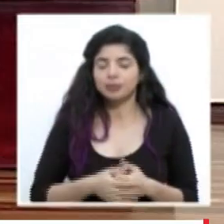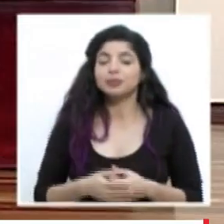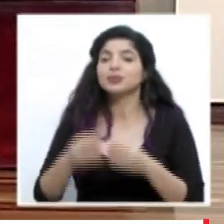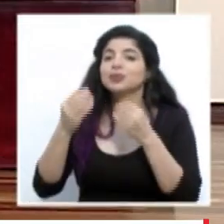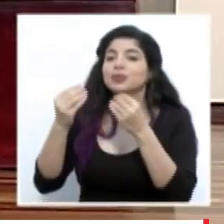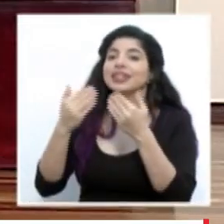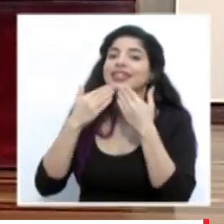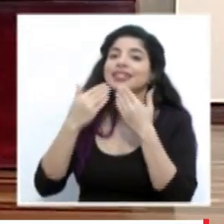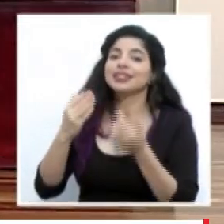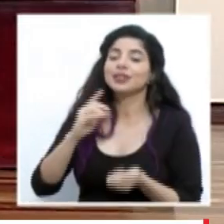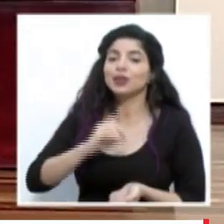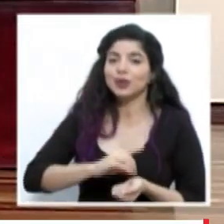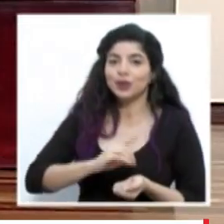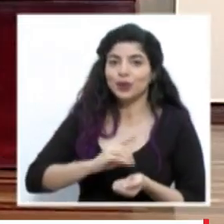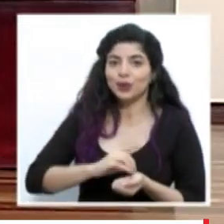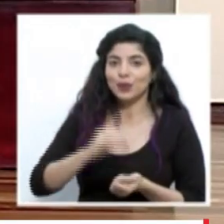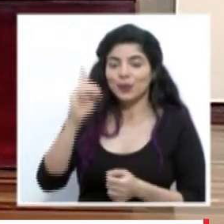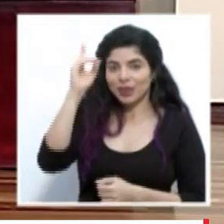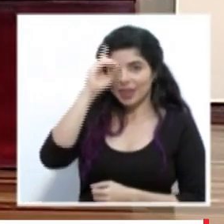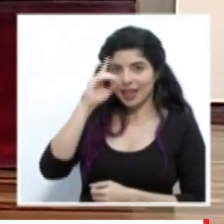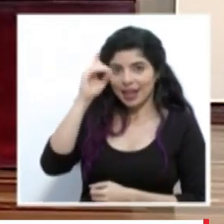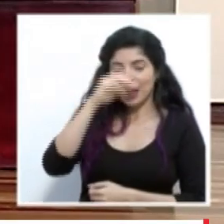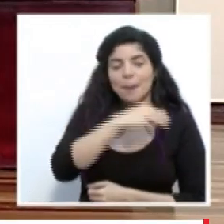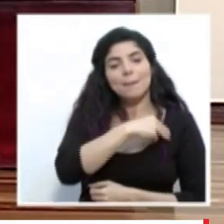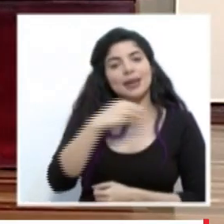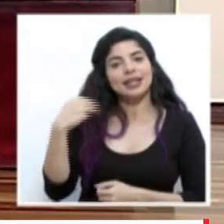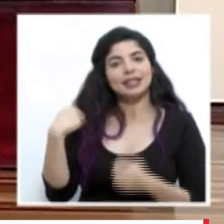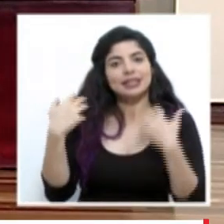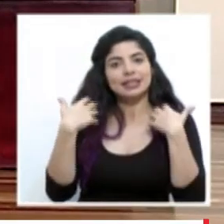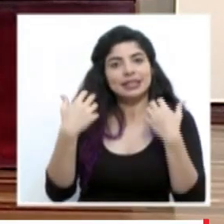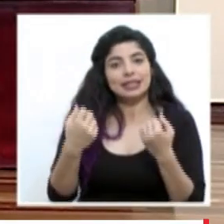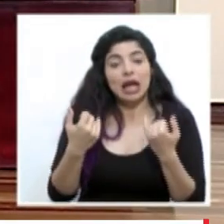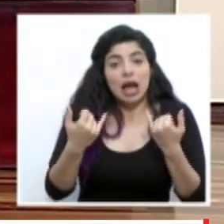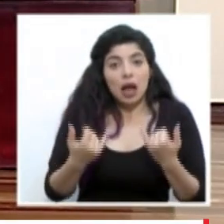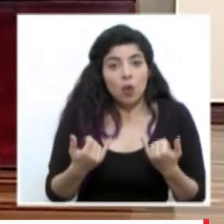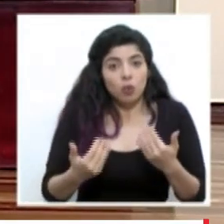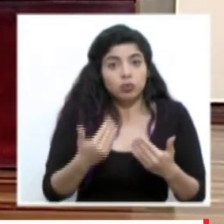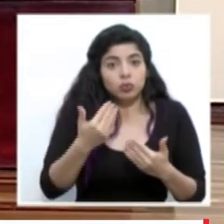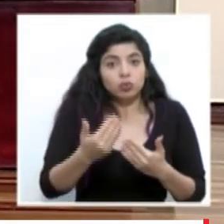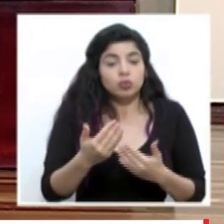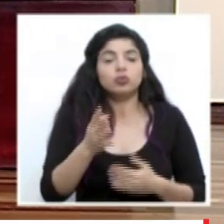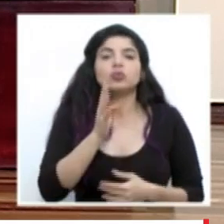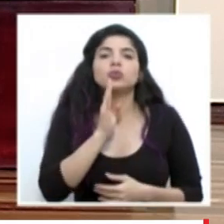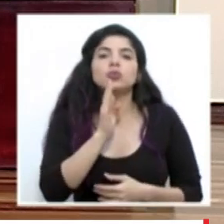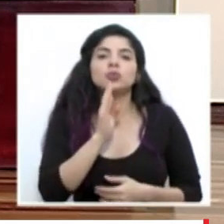Muchísimas gracias al doctor Daniel Salas, ministro de Salud. A continuación,